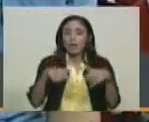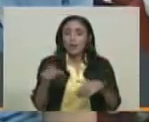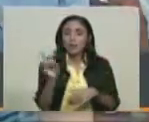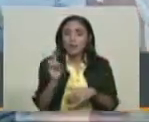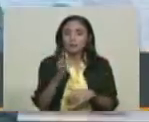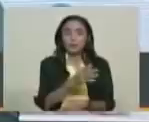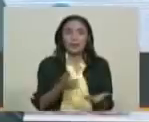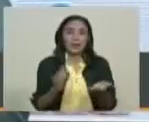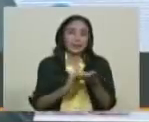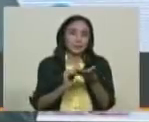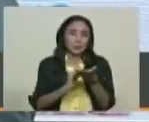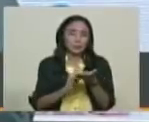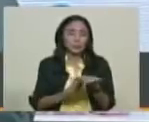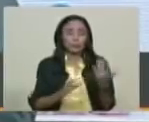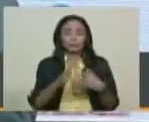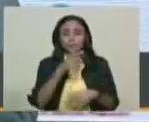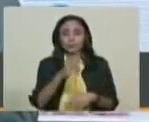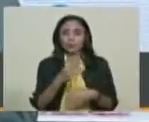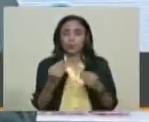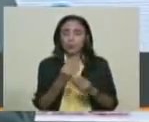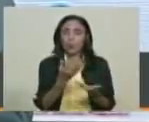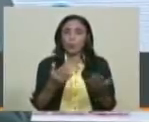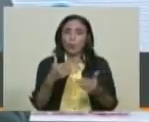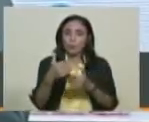Hemos tenido